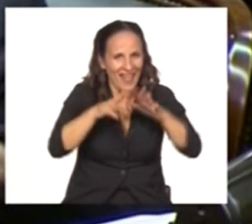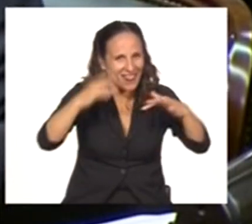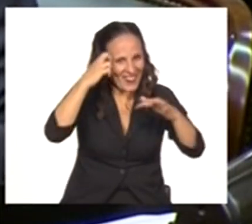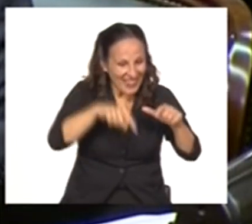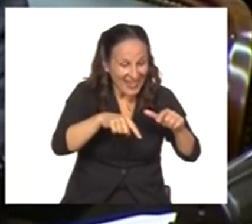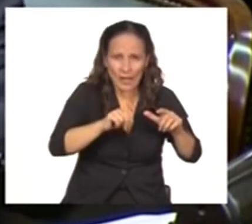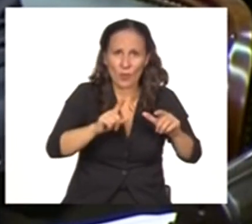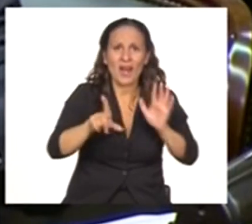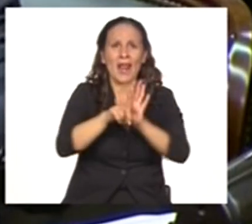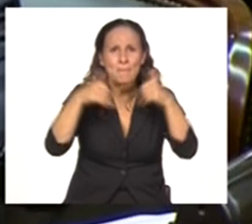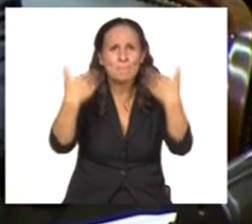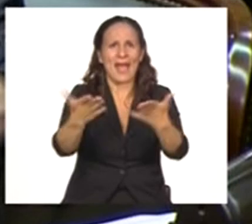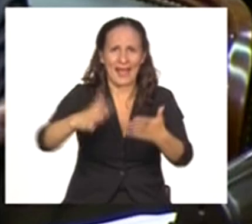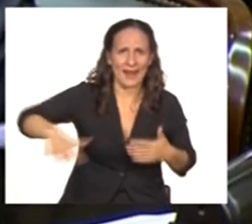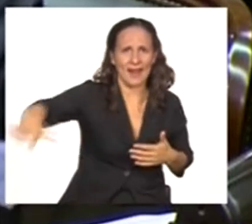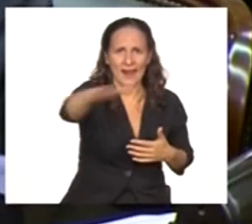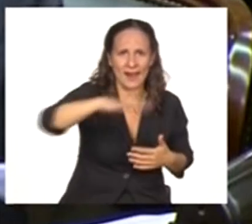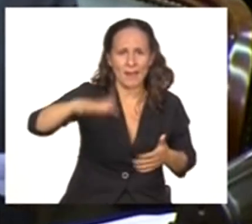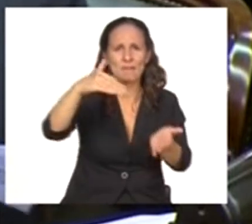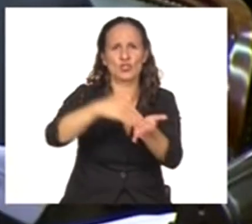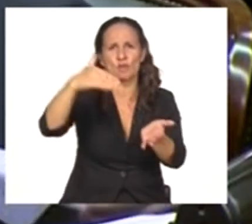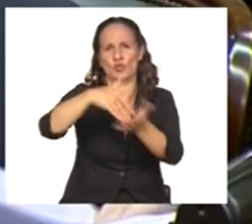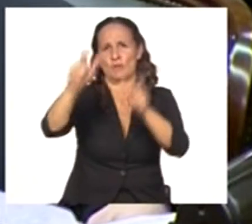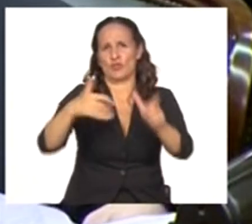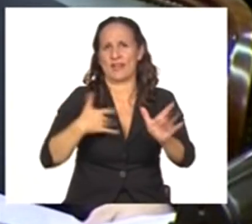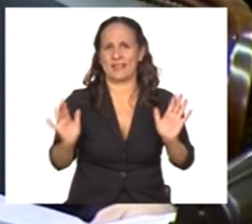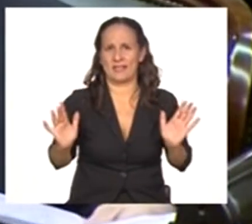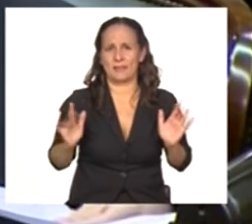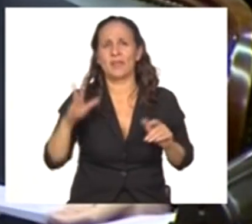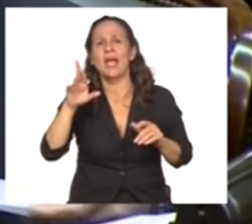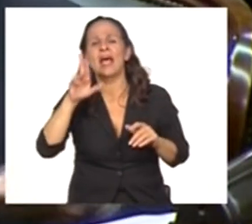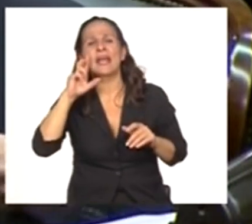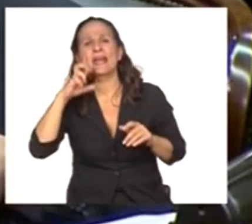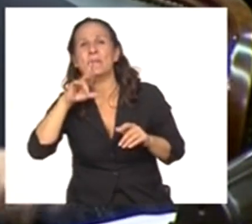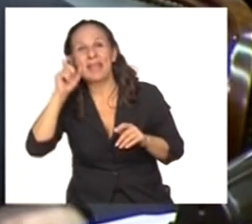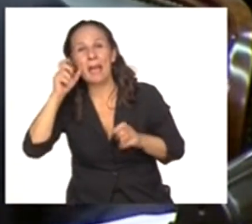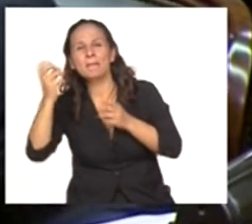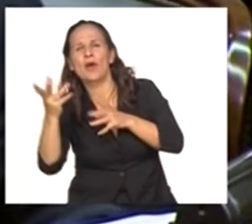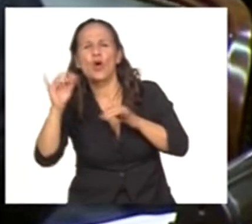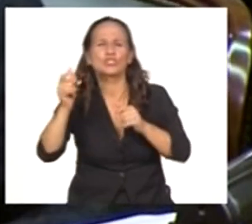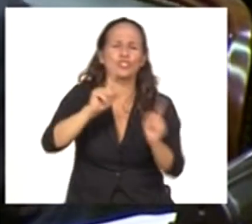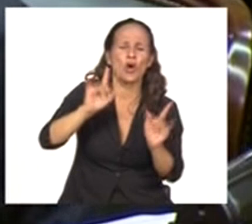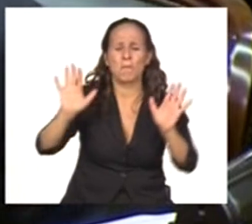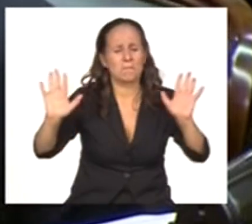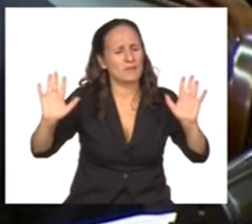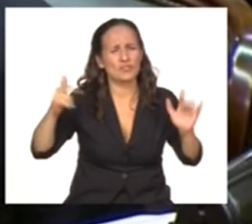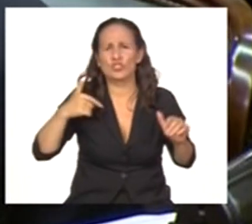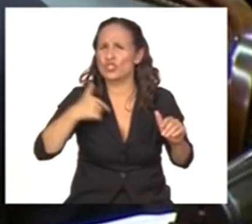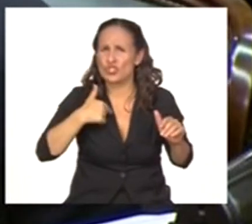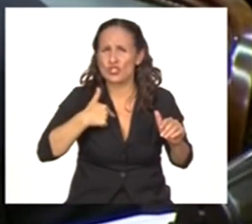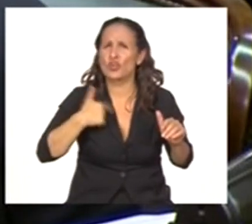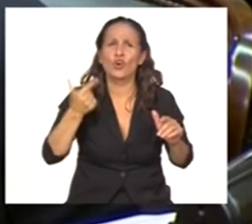y millones de argentinos. Después las discusiones, si el RIPTE suma, si el RIPTE no suma. Yo quiero agregar a lo que dijeron los